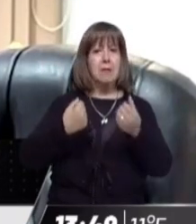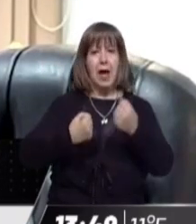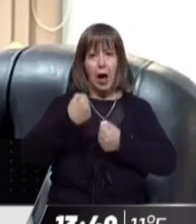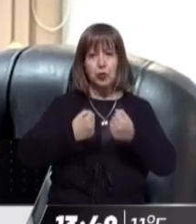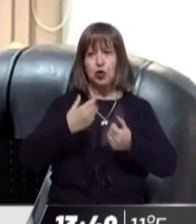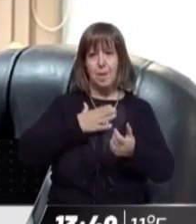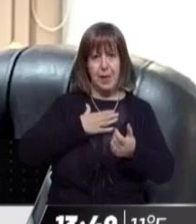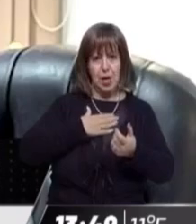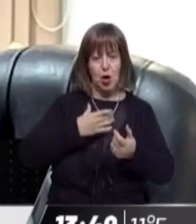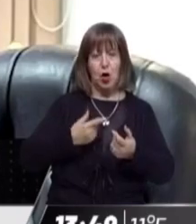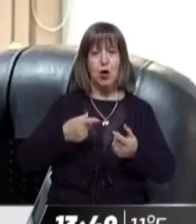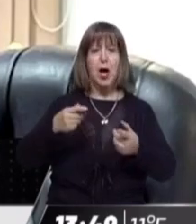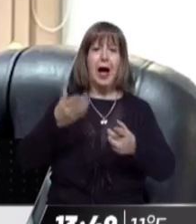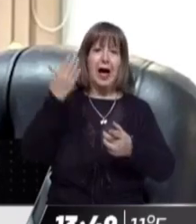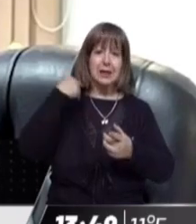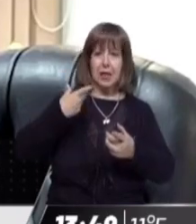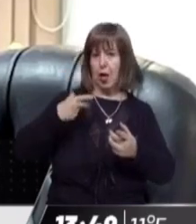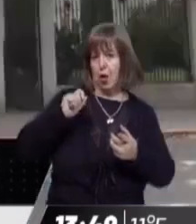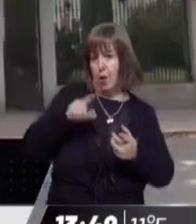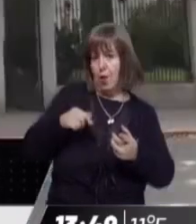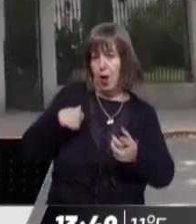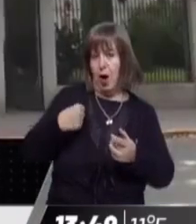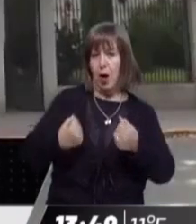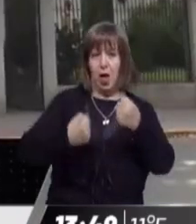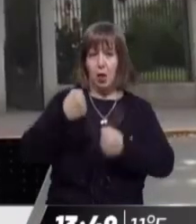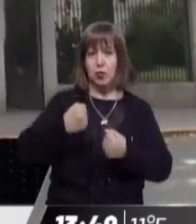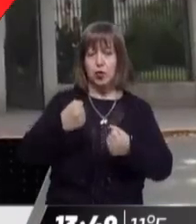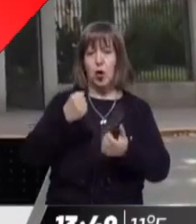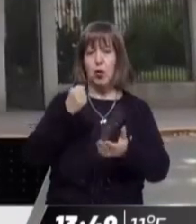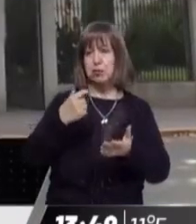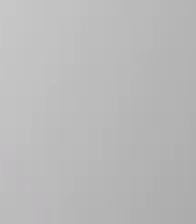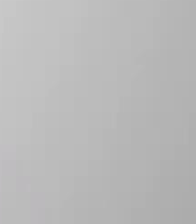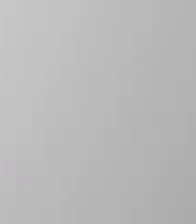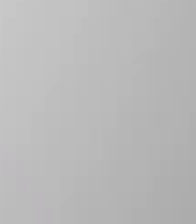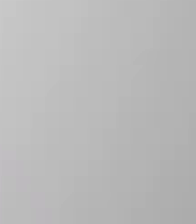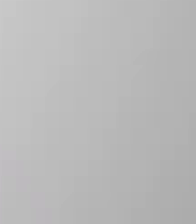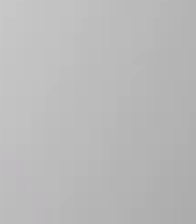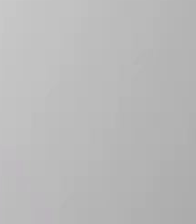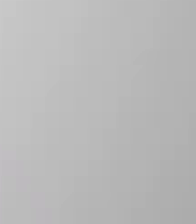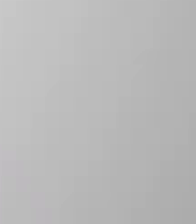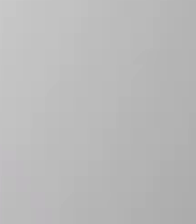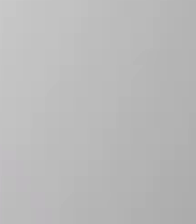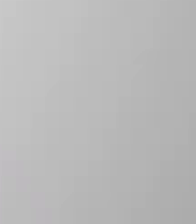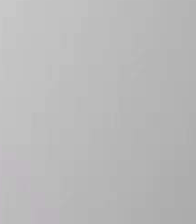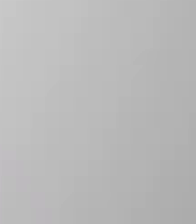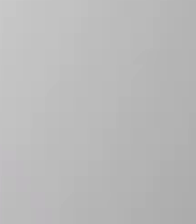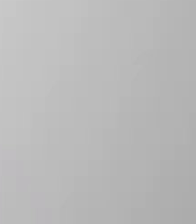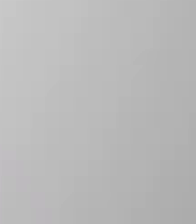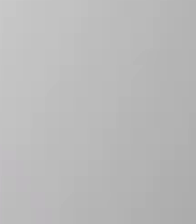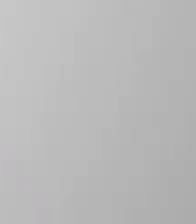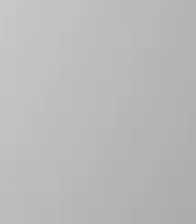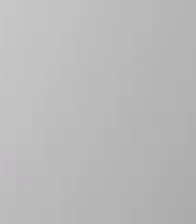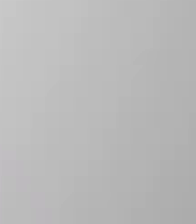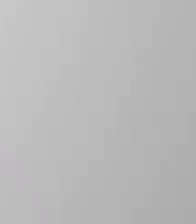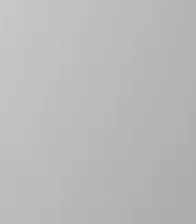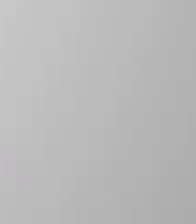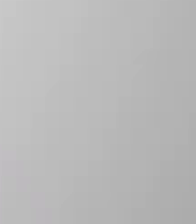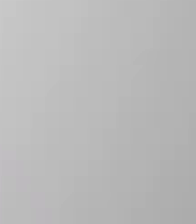los bienes y la verdad que bueno estoy muy tranquilo desde ese lugar ahí tengo demostrado Cuál es mi situación económica